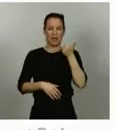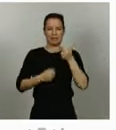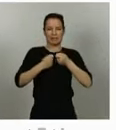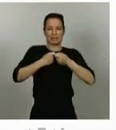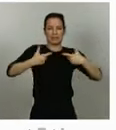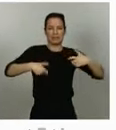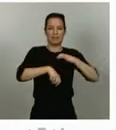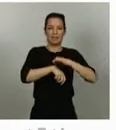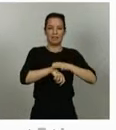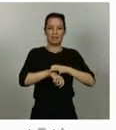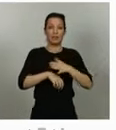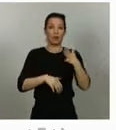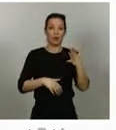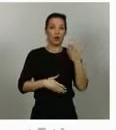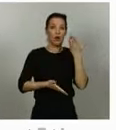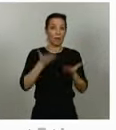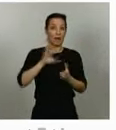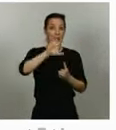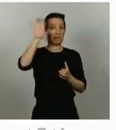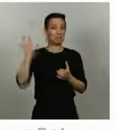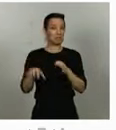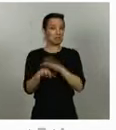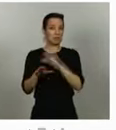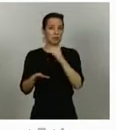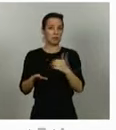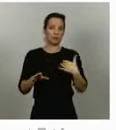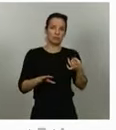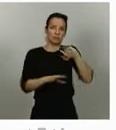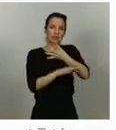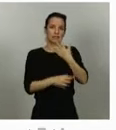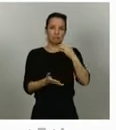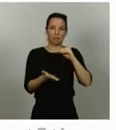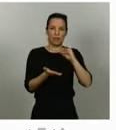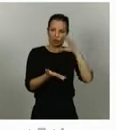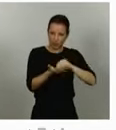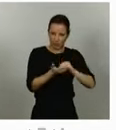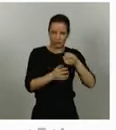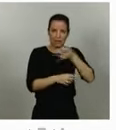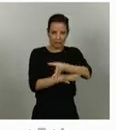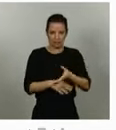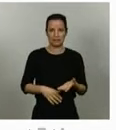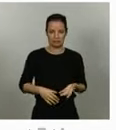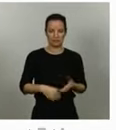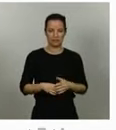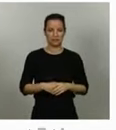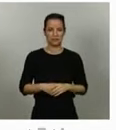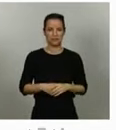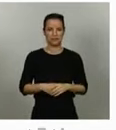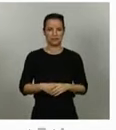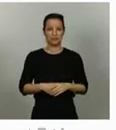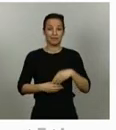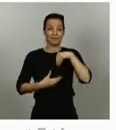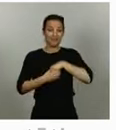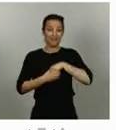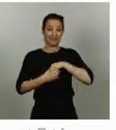5 veces mayor que aquellas zonas que tienen pues una menor presencia menor prevalencia de anticuerpos, lo que a su vez